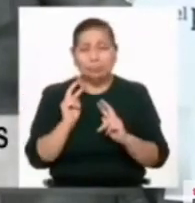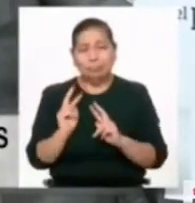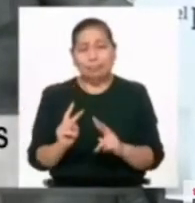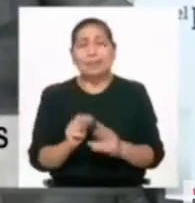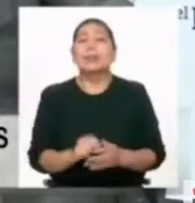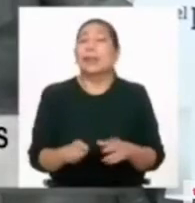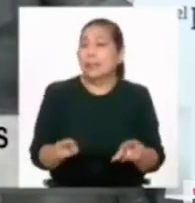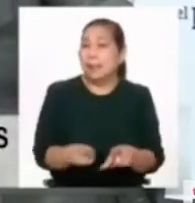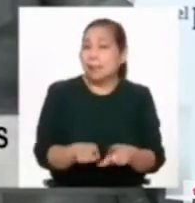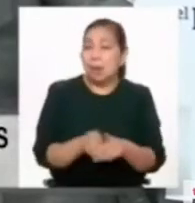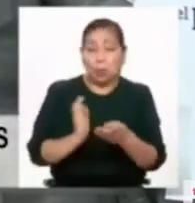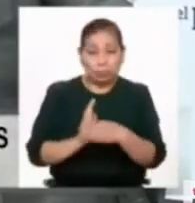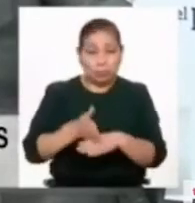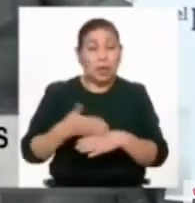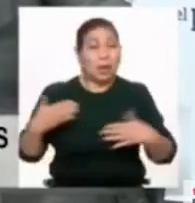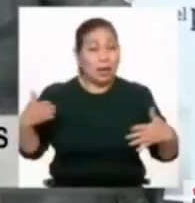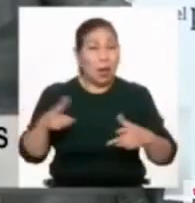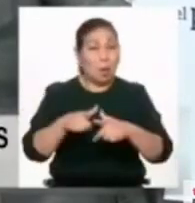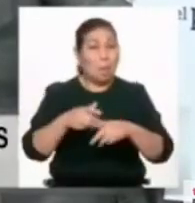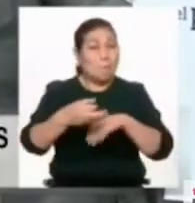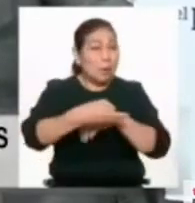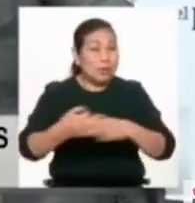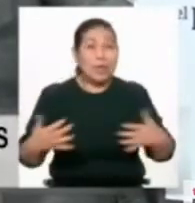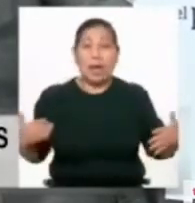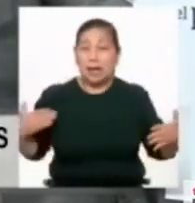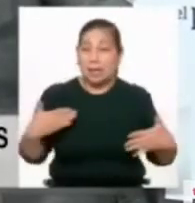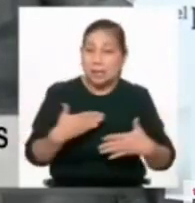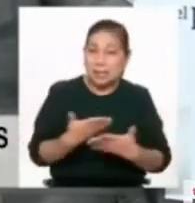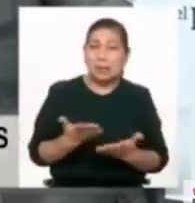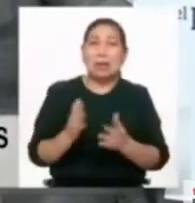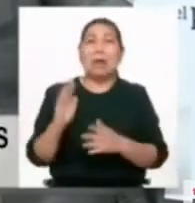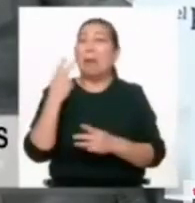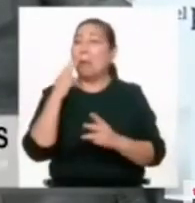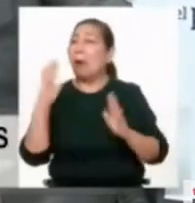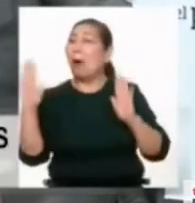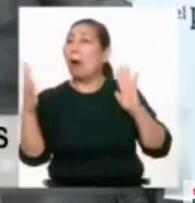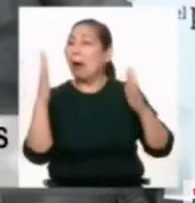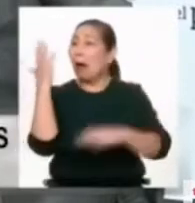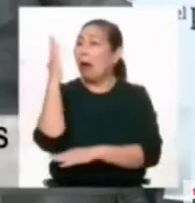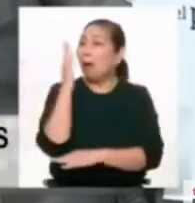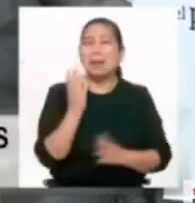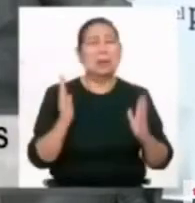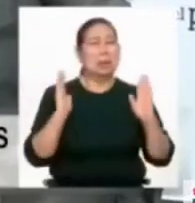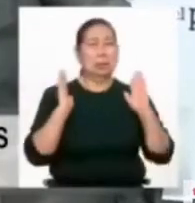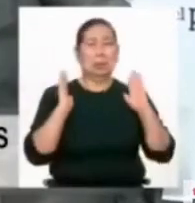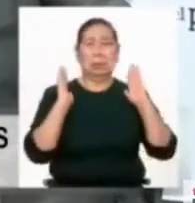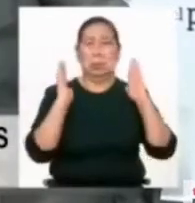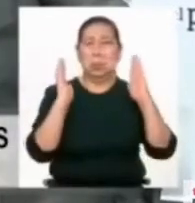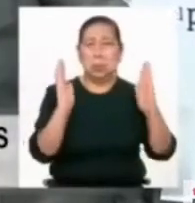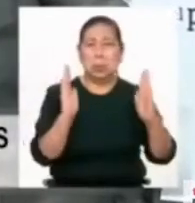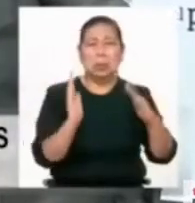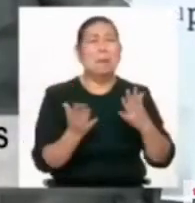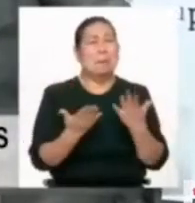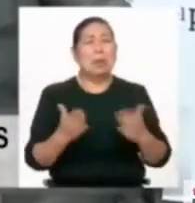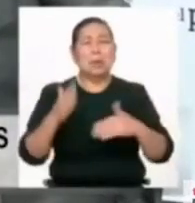encontrado al ingresar a Chimbote, en lugar de haber alamedas con árboles, prácticamente es una columna